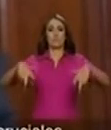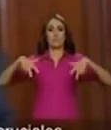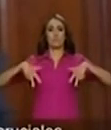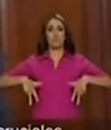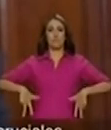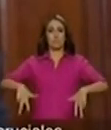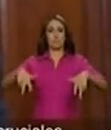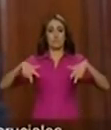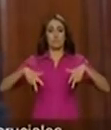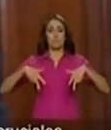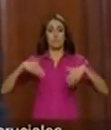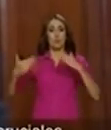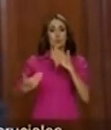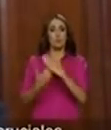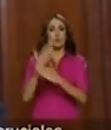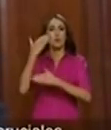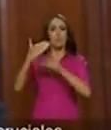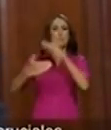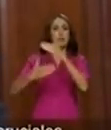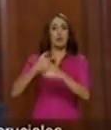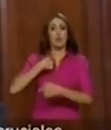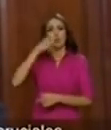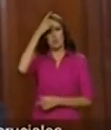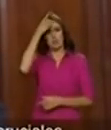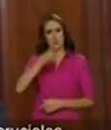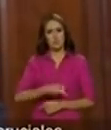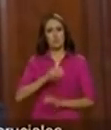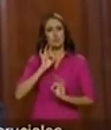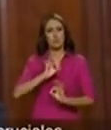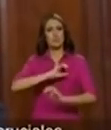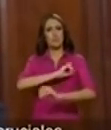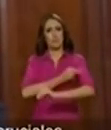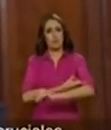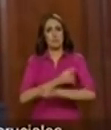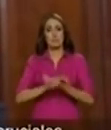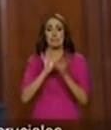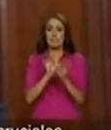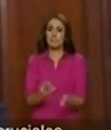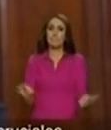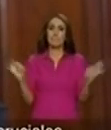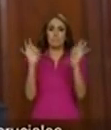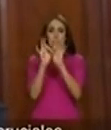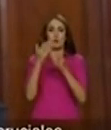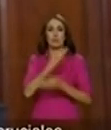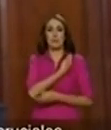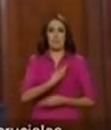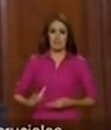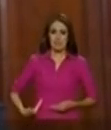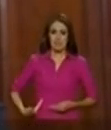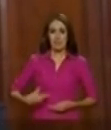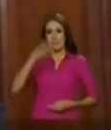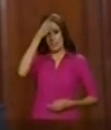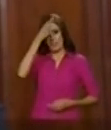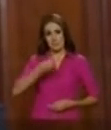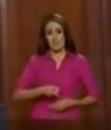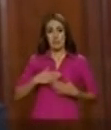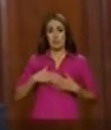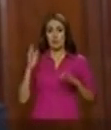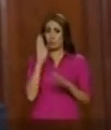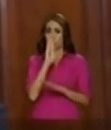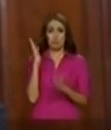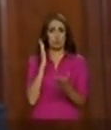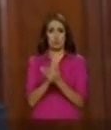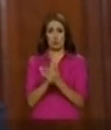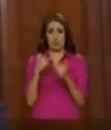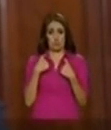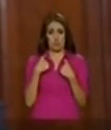esa nueva historia de mi vida he tomado decisiones cruciales. La más importante fue ser su presidente. No me detuve nunca ante la